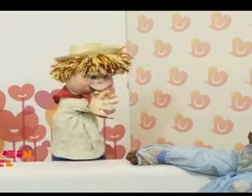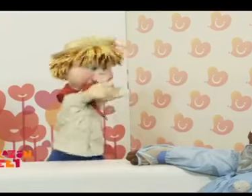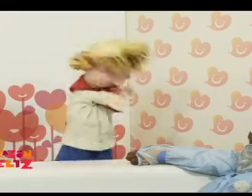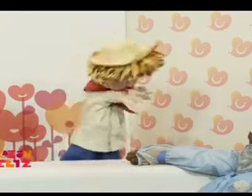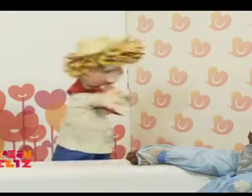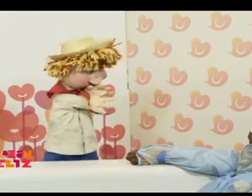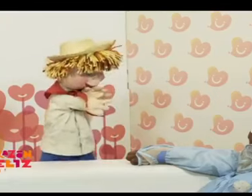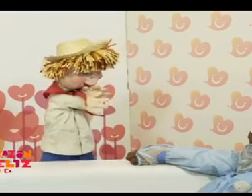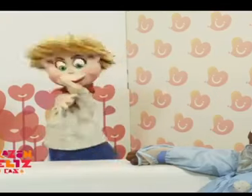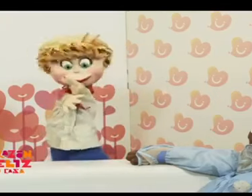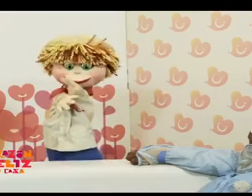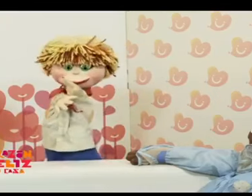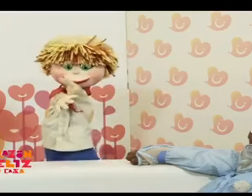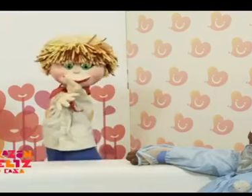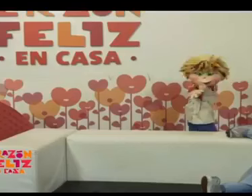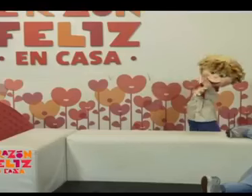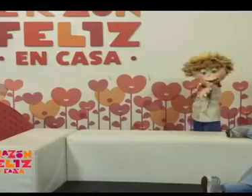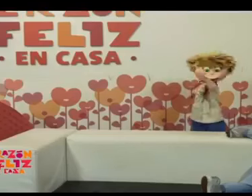Oye,